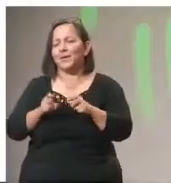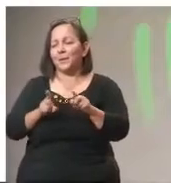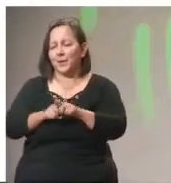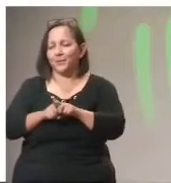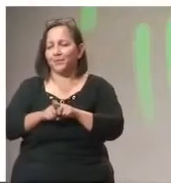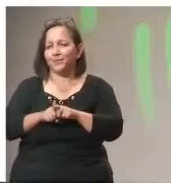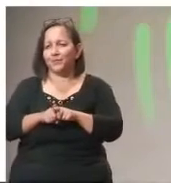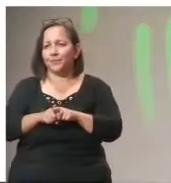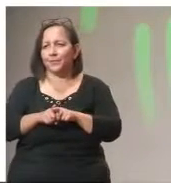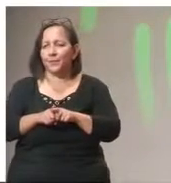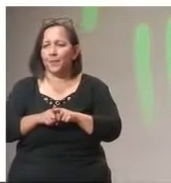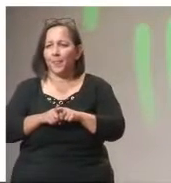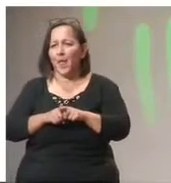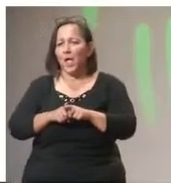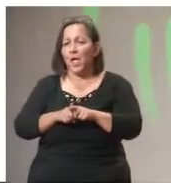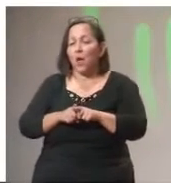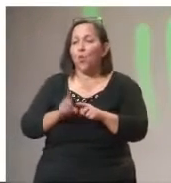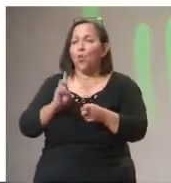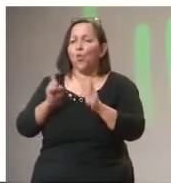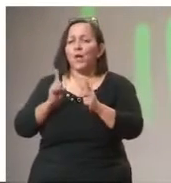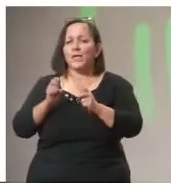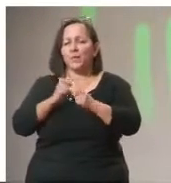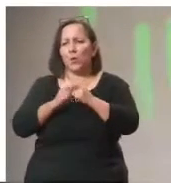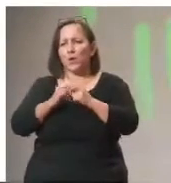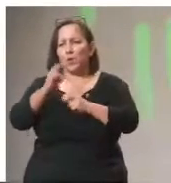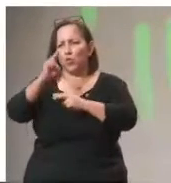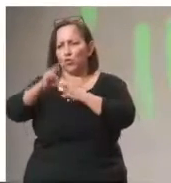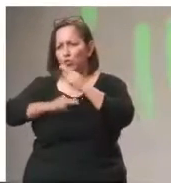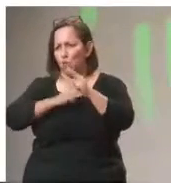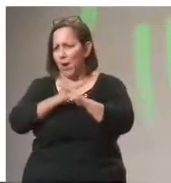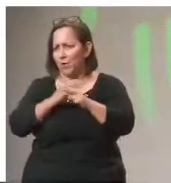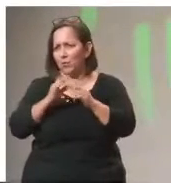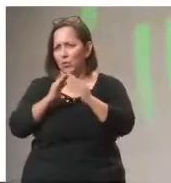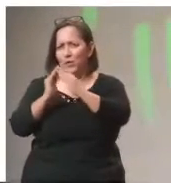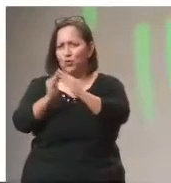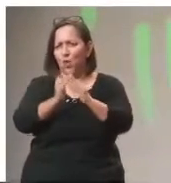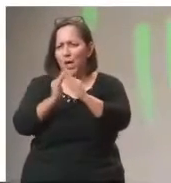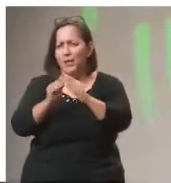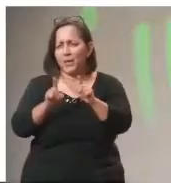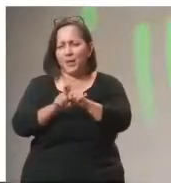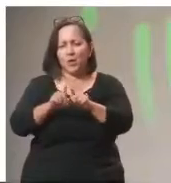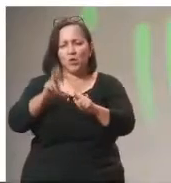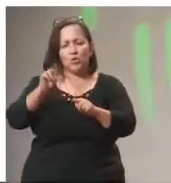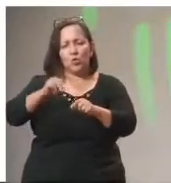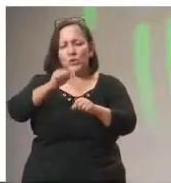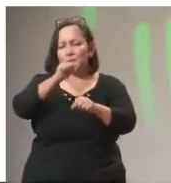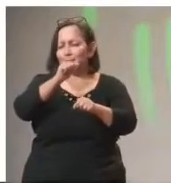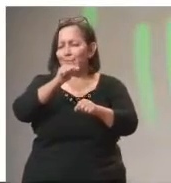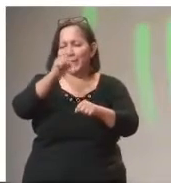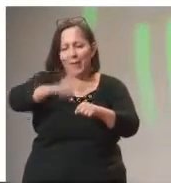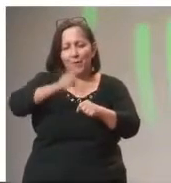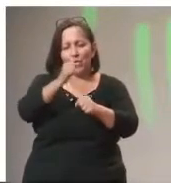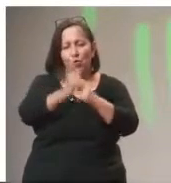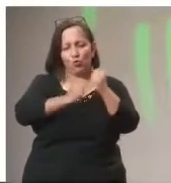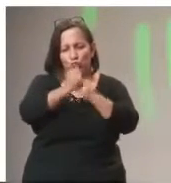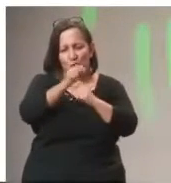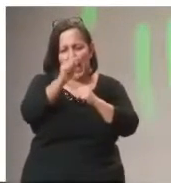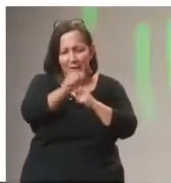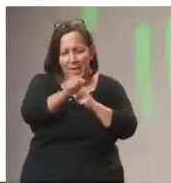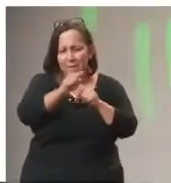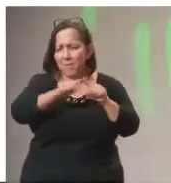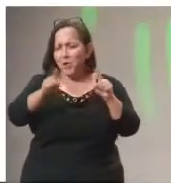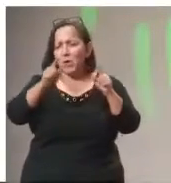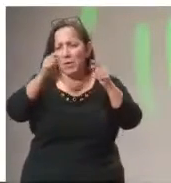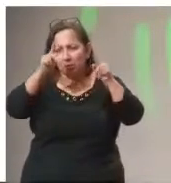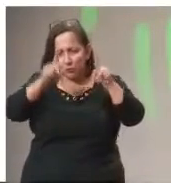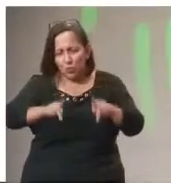cuando no tienen regulación, no hay un ordenamiento territorial y se construye donde no se debería construir, a donde tenemos condiciones de